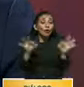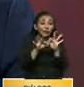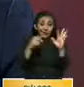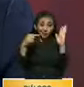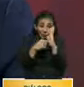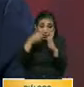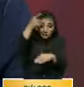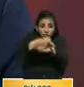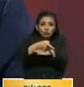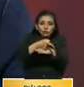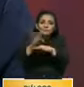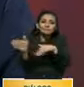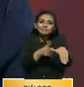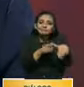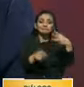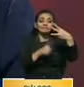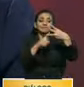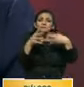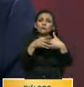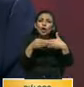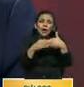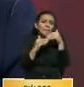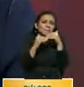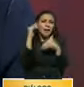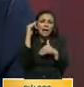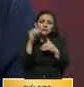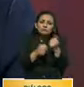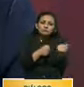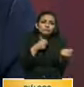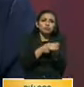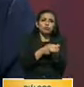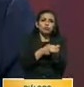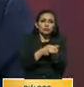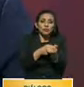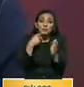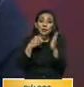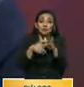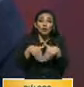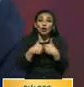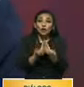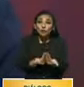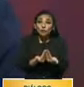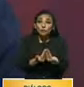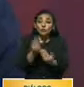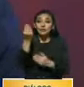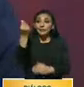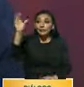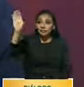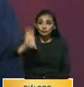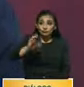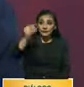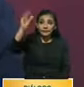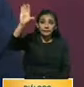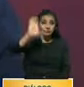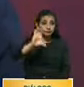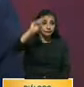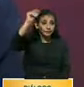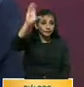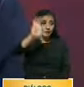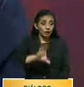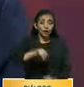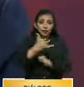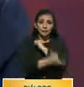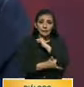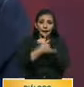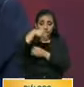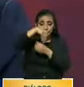la dolarización. Ni siquiera se discute, facilitando el ingreso de dinero de capital extranjero y